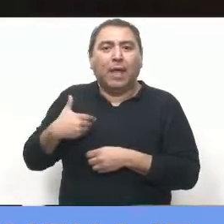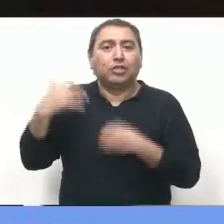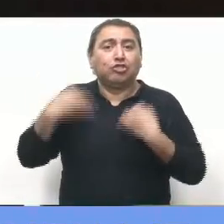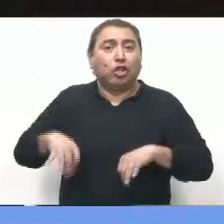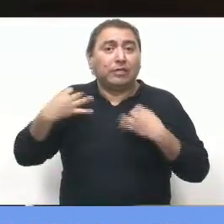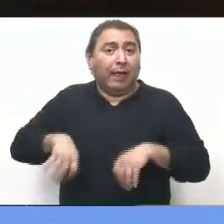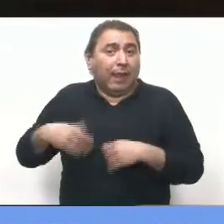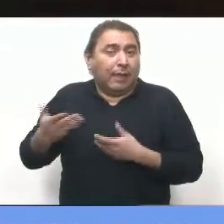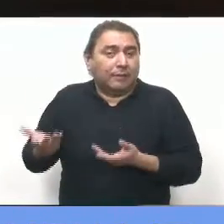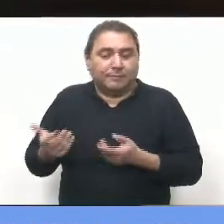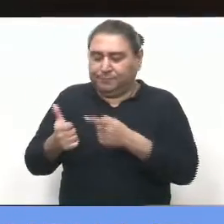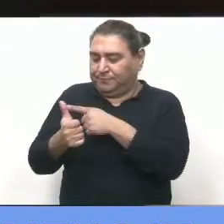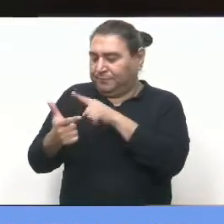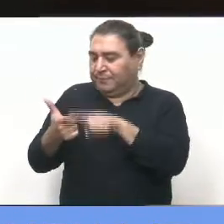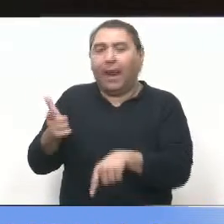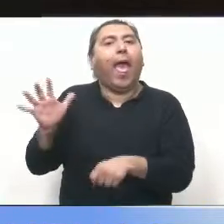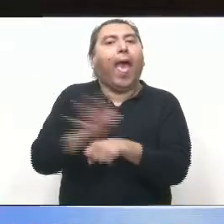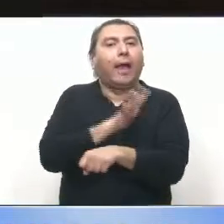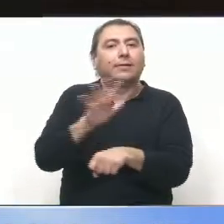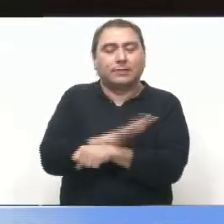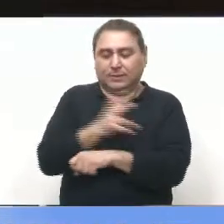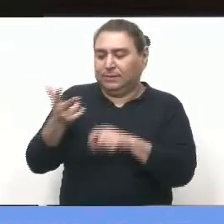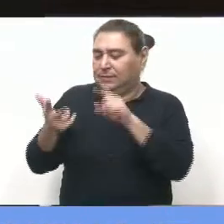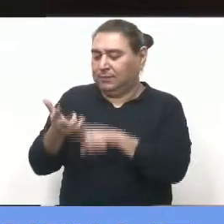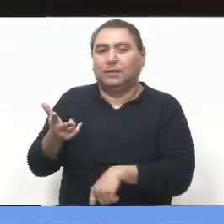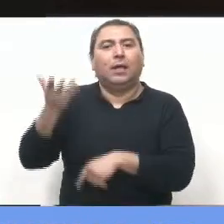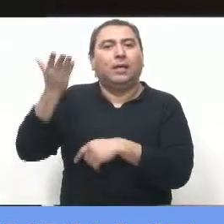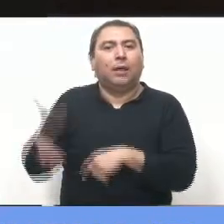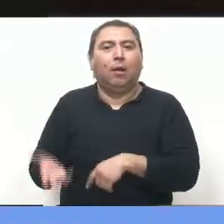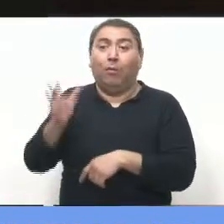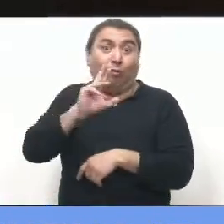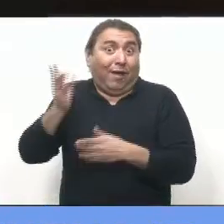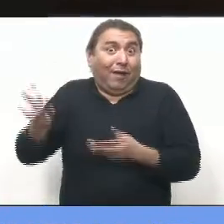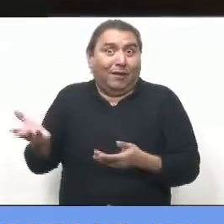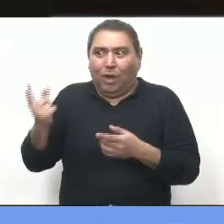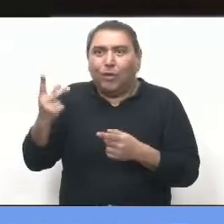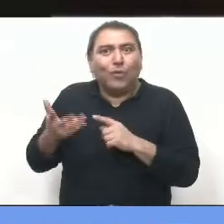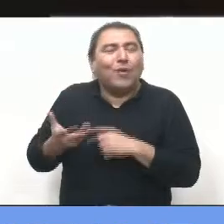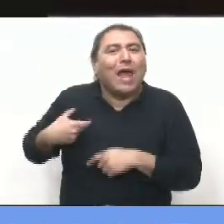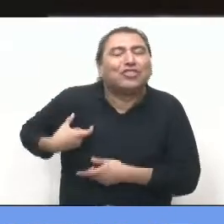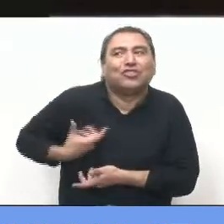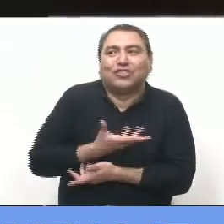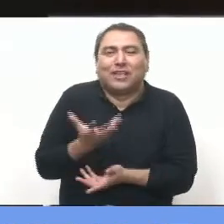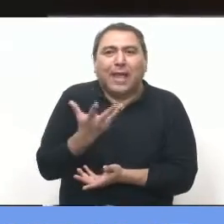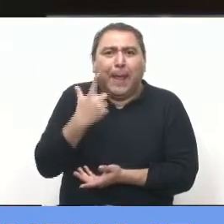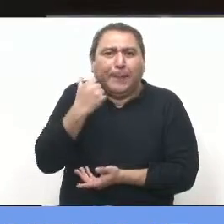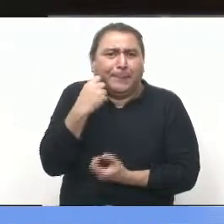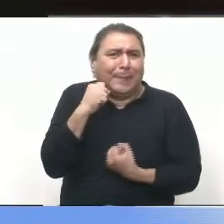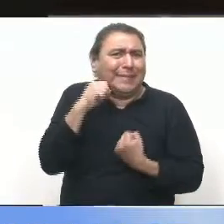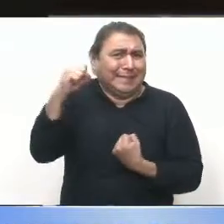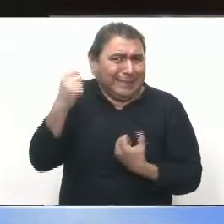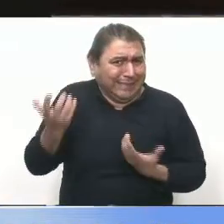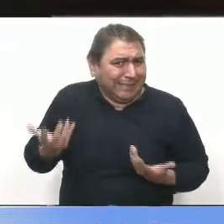actriz y mujer, en una sociedad netamente machista, que además tuvo el